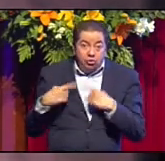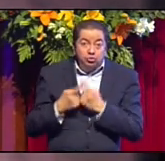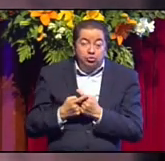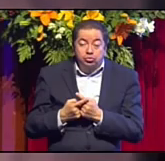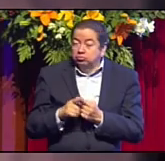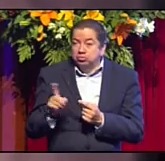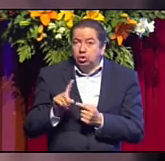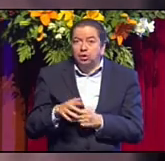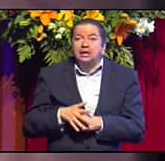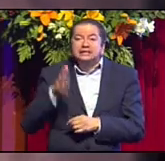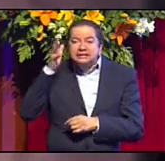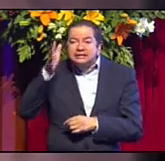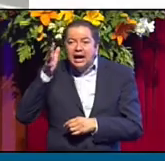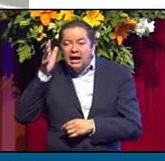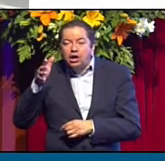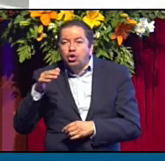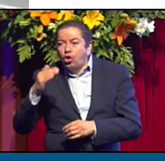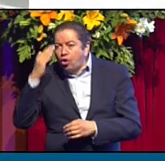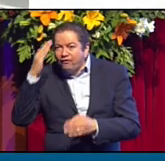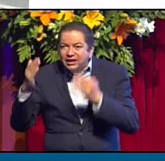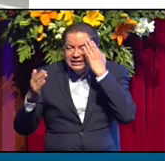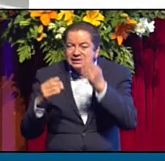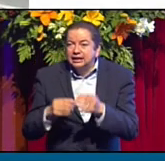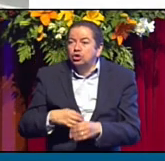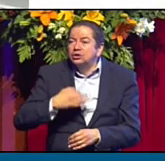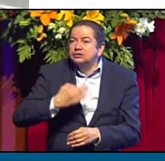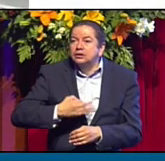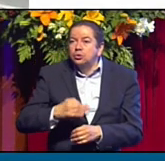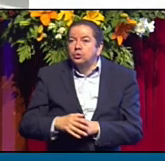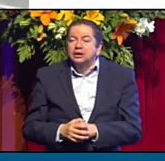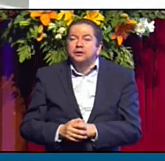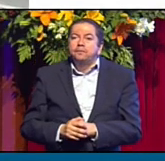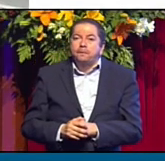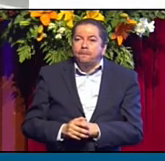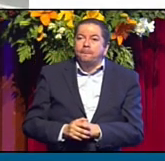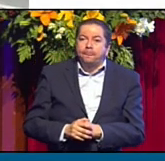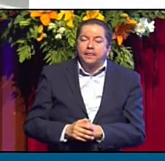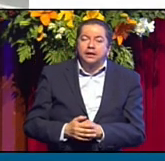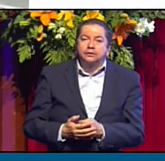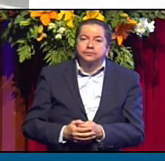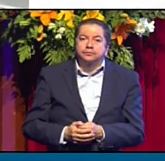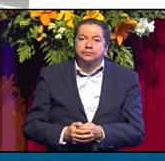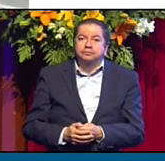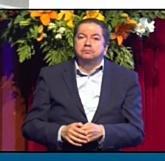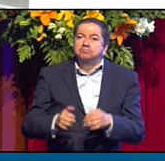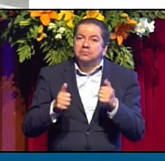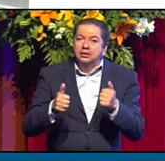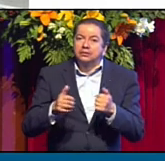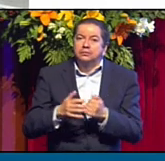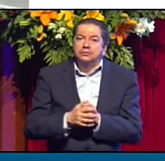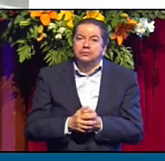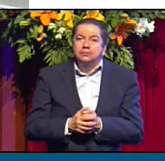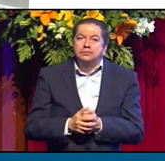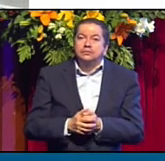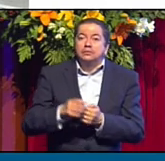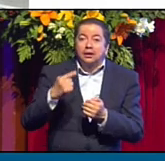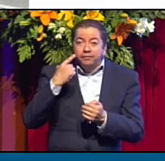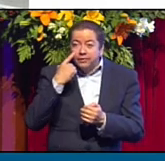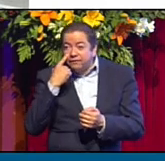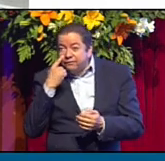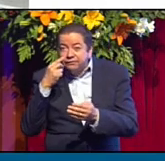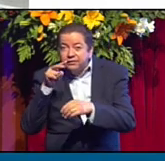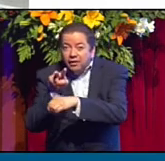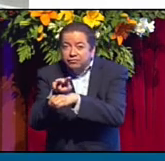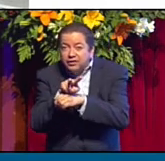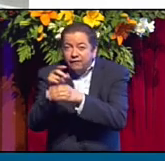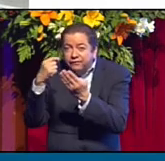responsabilidad. Charlas con vecinos, escuchando los problemas de seguridad, muchísimas. Carla Salazar bien lo sabe. Bien lo sabe. Fiscalización en terreno